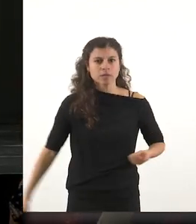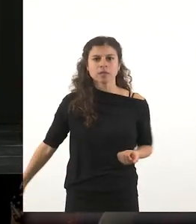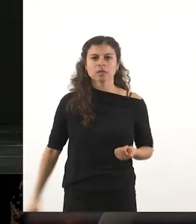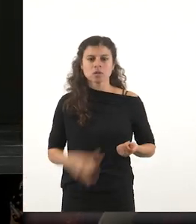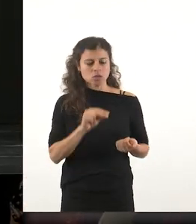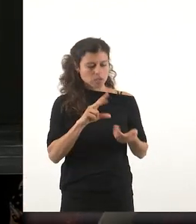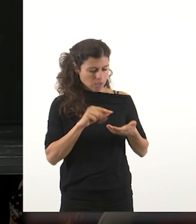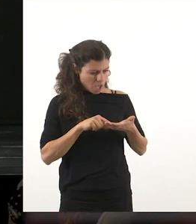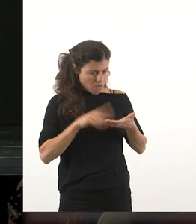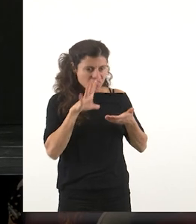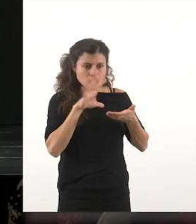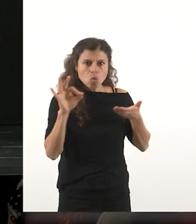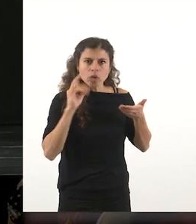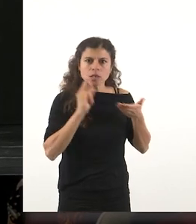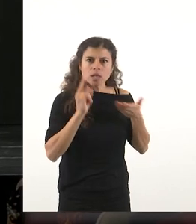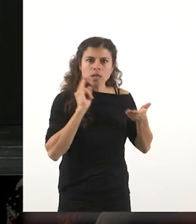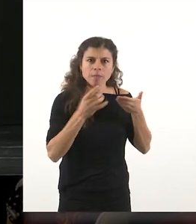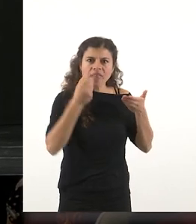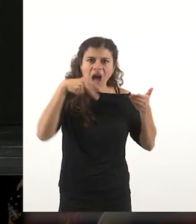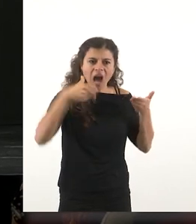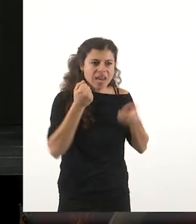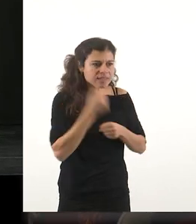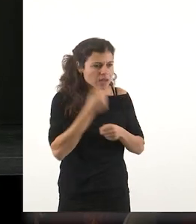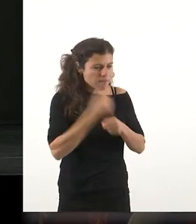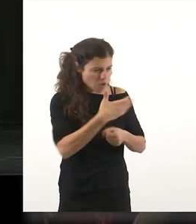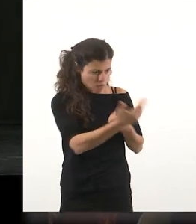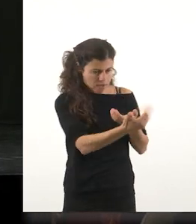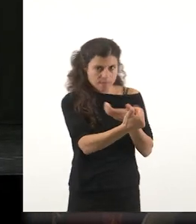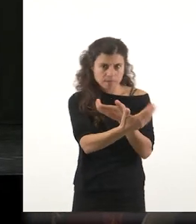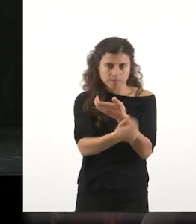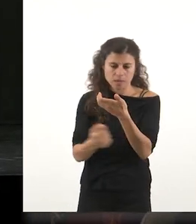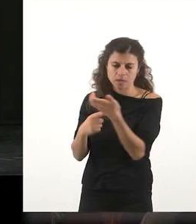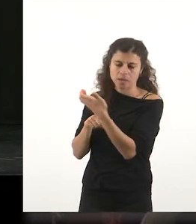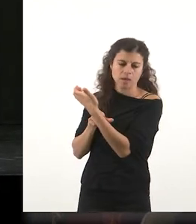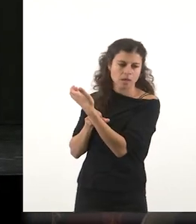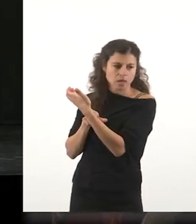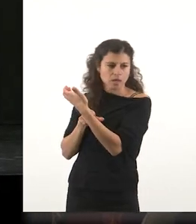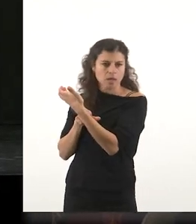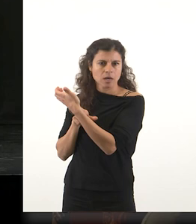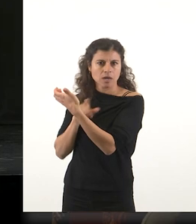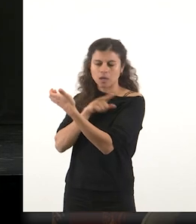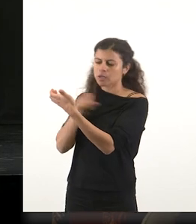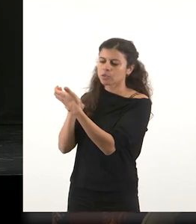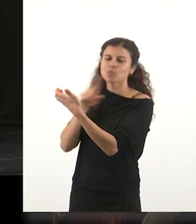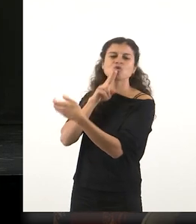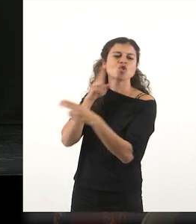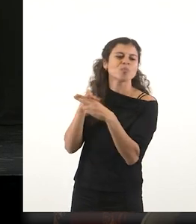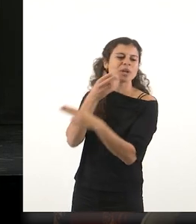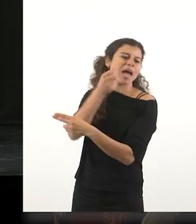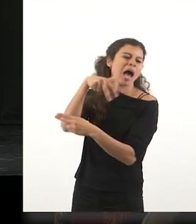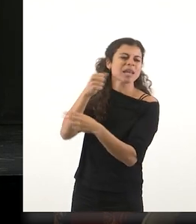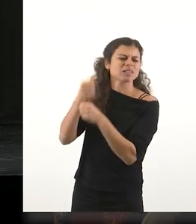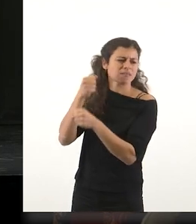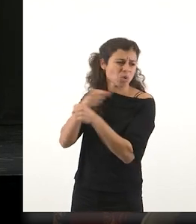Hostia, 50 llamadas de Ana Trabajo. Ven acá para acá, Lolo, ven. Ven, cariño, ven. Tú le pones a esta muchacha Ana Trabajo, porque como